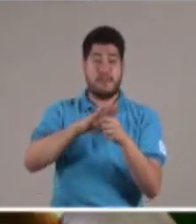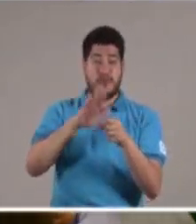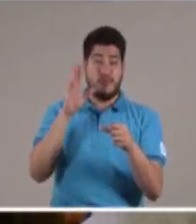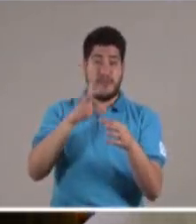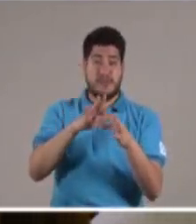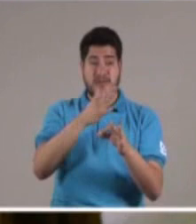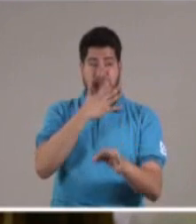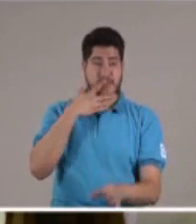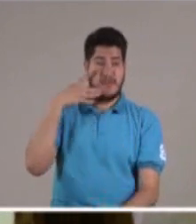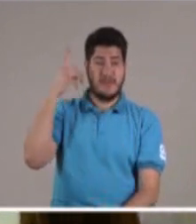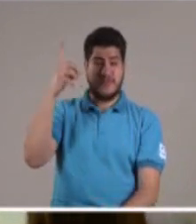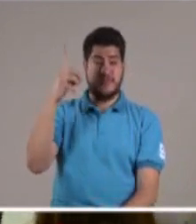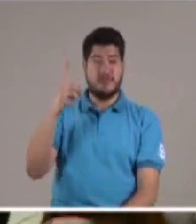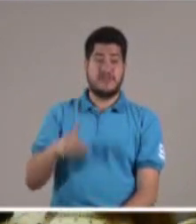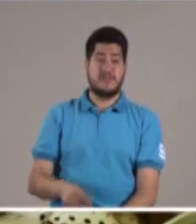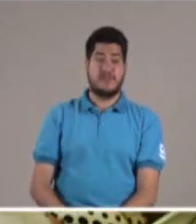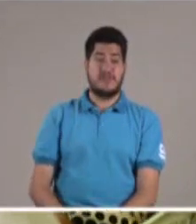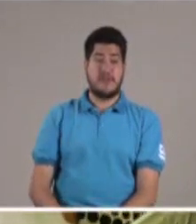Dios